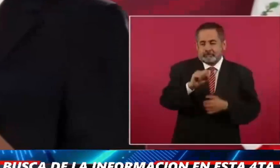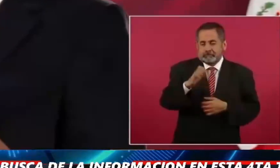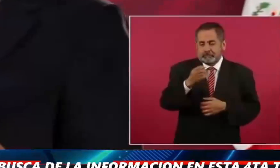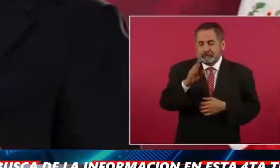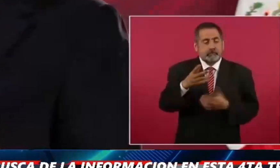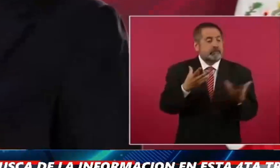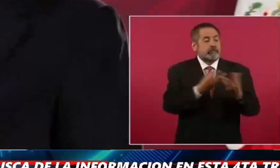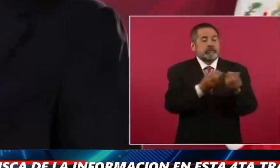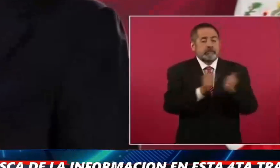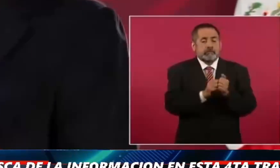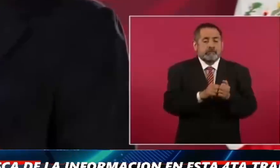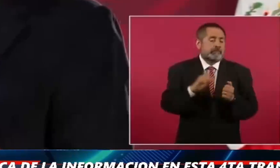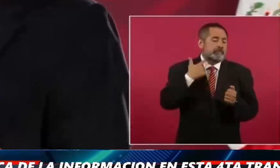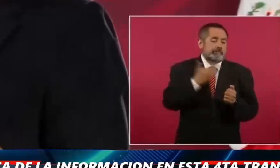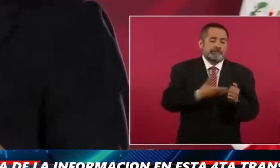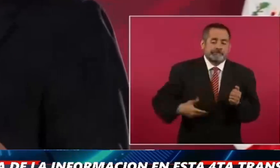de Ernesto Zedillo.